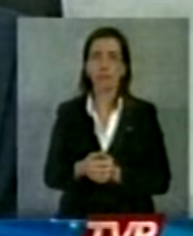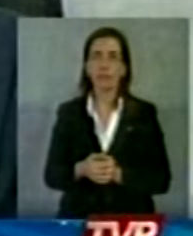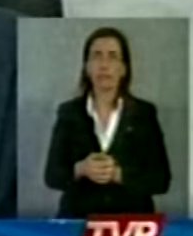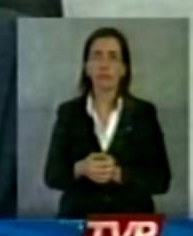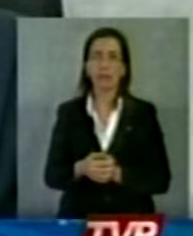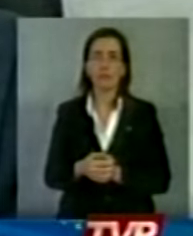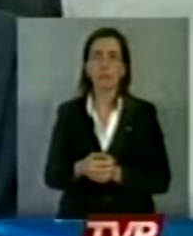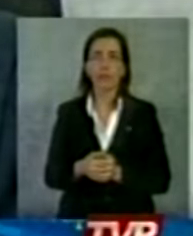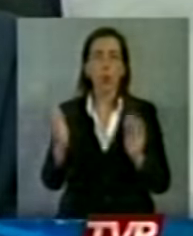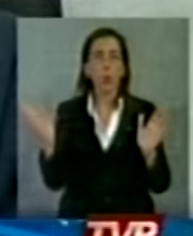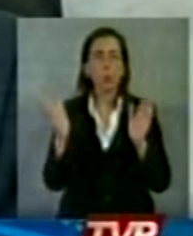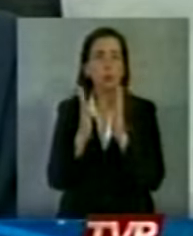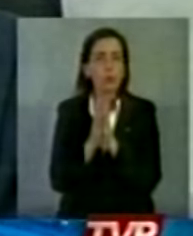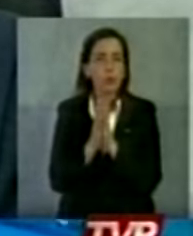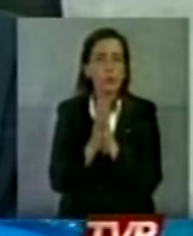juntarnos.